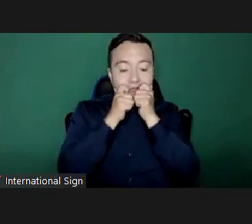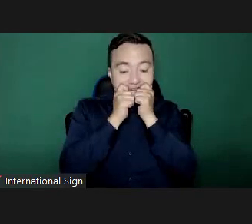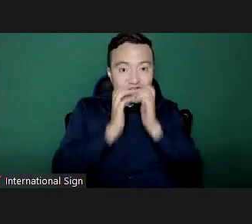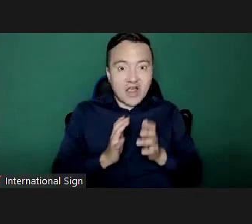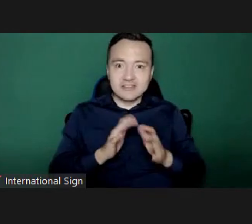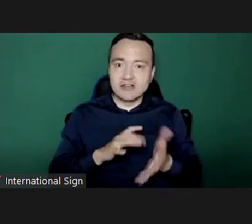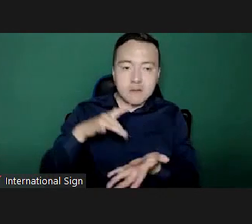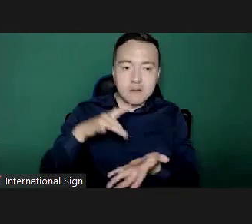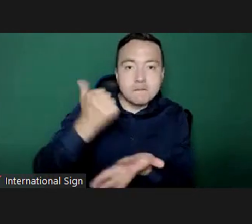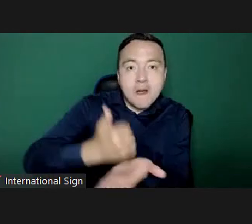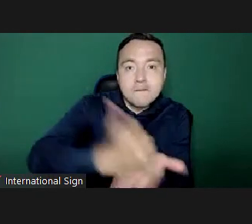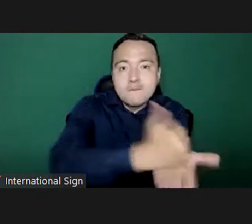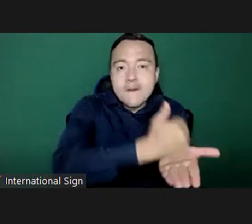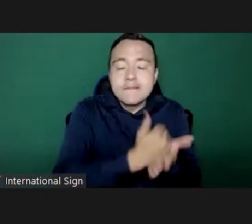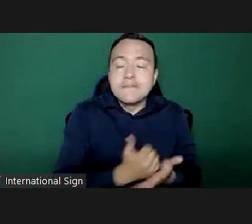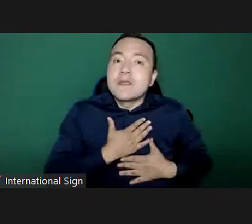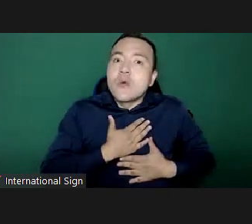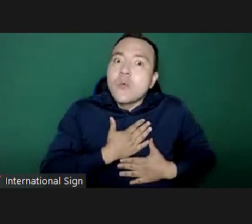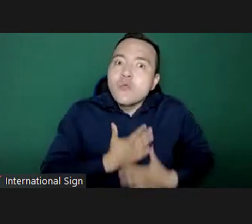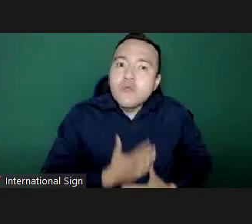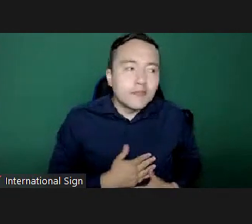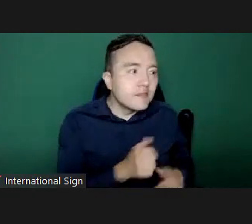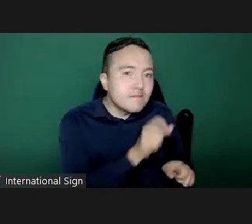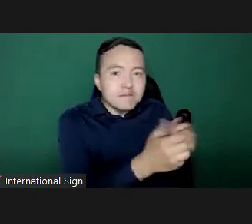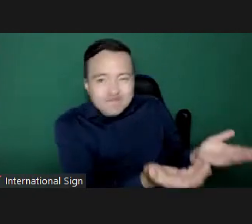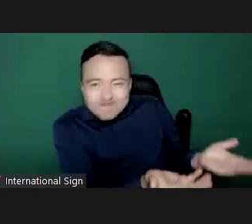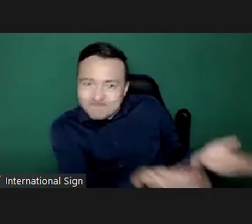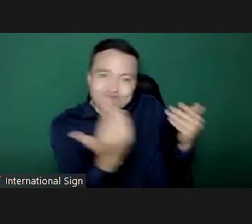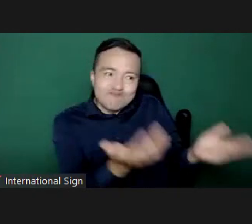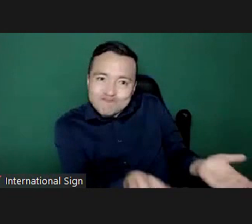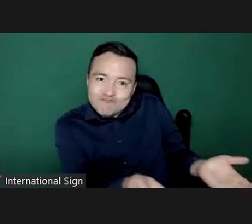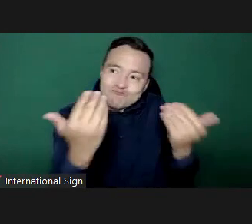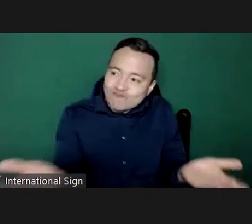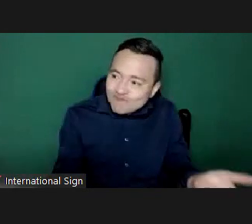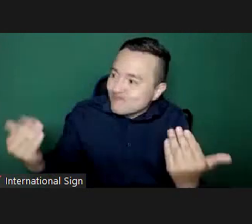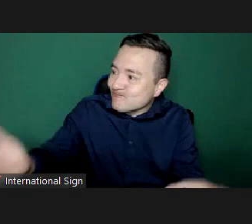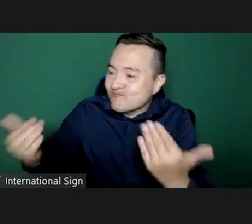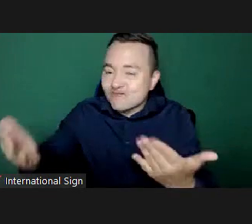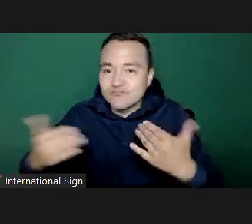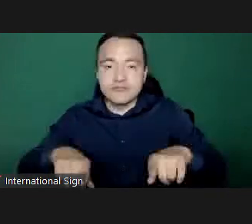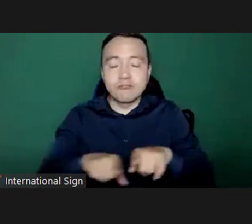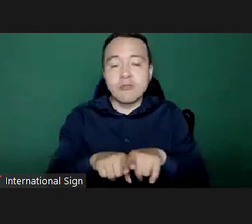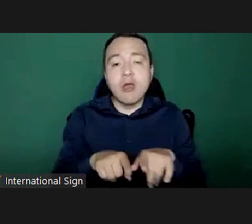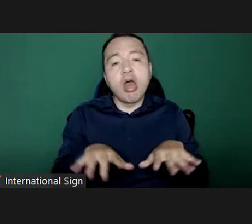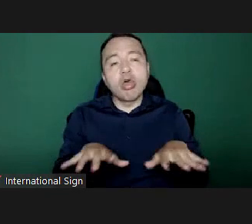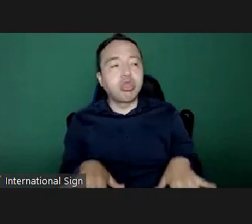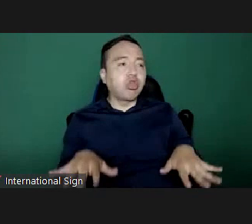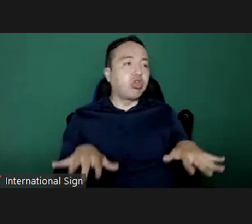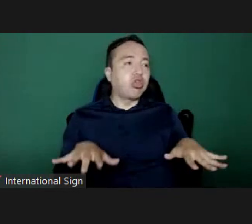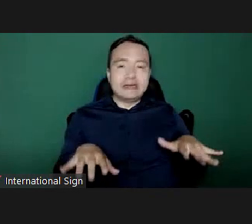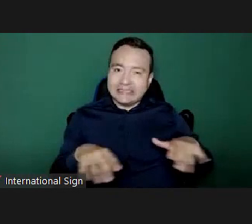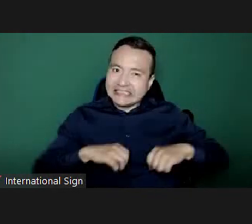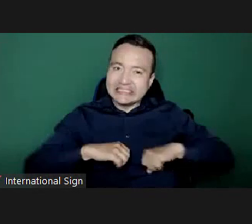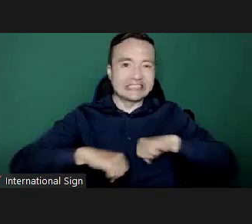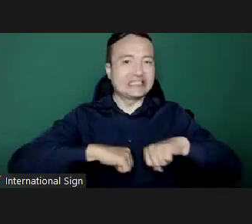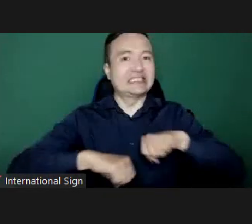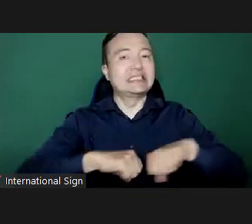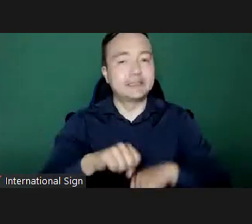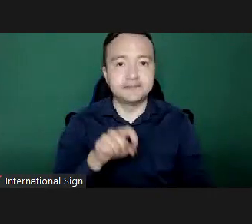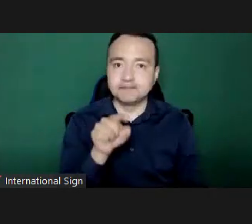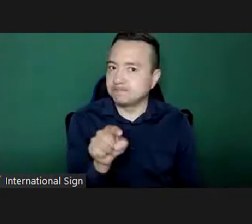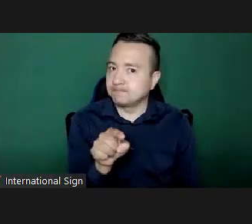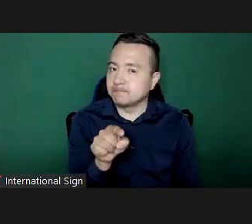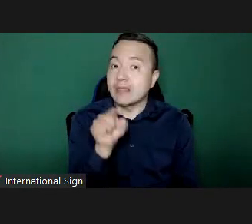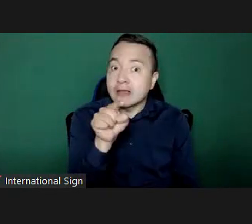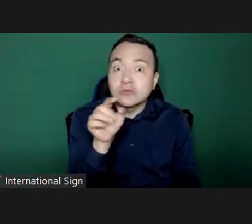población y llevarlos a adoptar este cambio de conducta. Y eso fue muy importante para nosotros en términos de COVID,